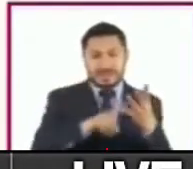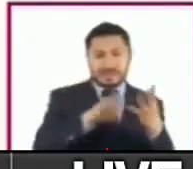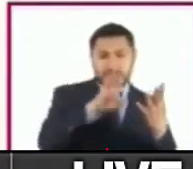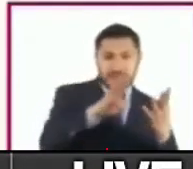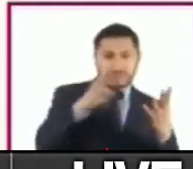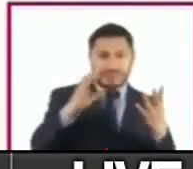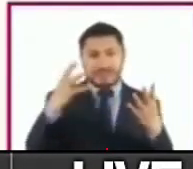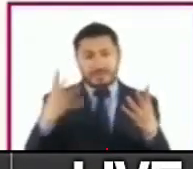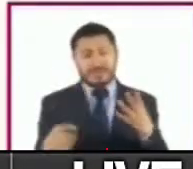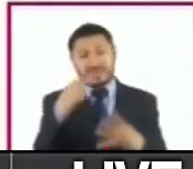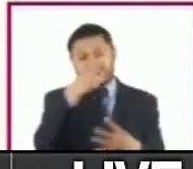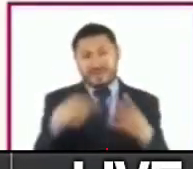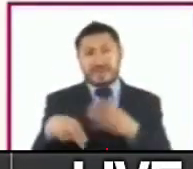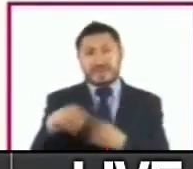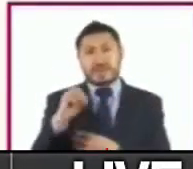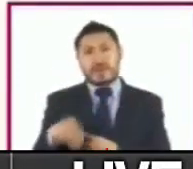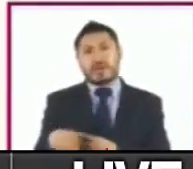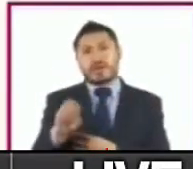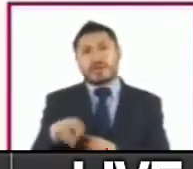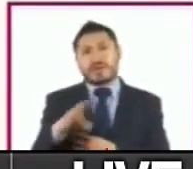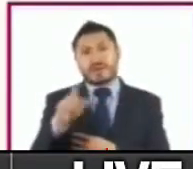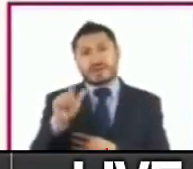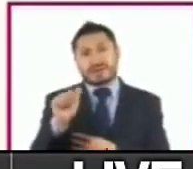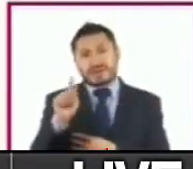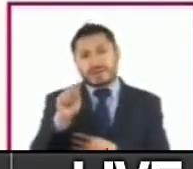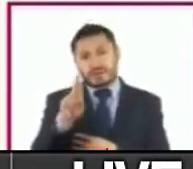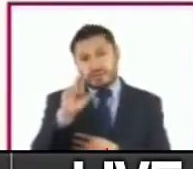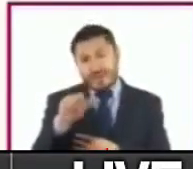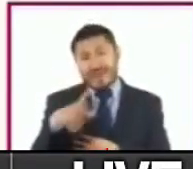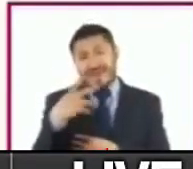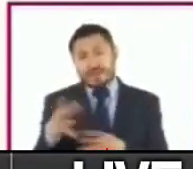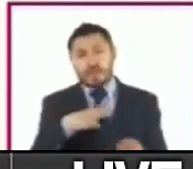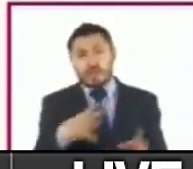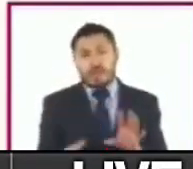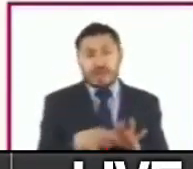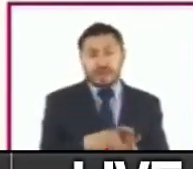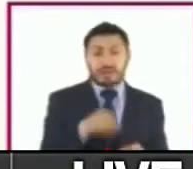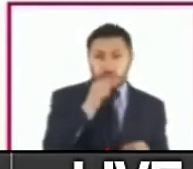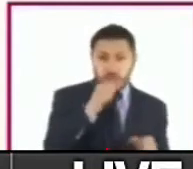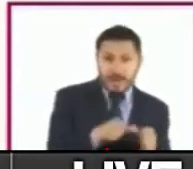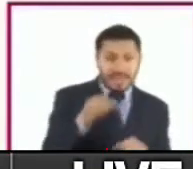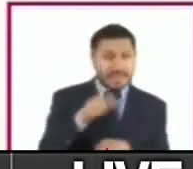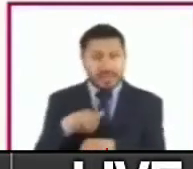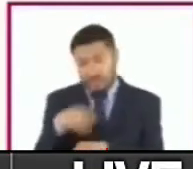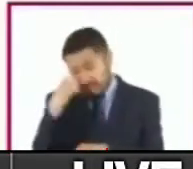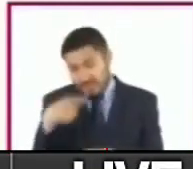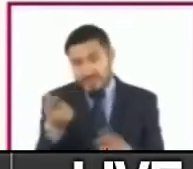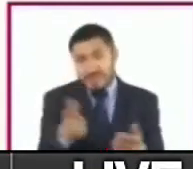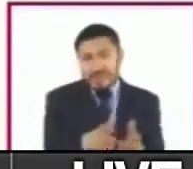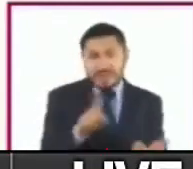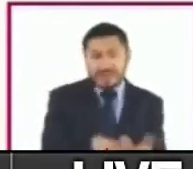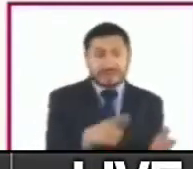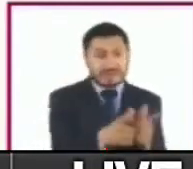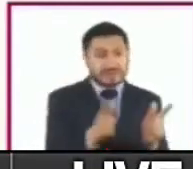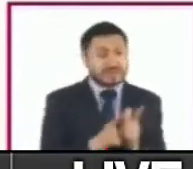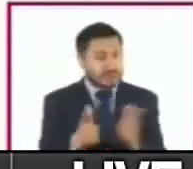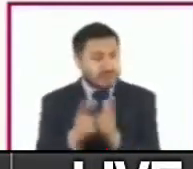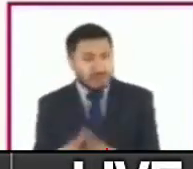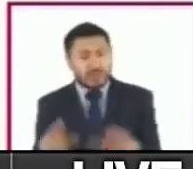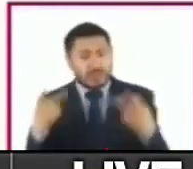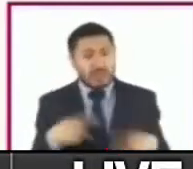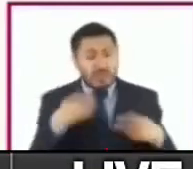llama nomenclatura y es la unión de letras y números para determinar los grupos en donde cada atleta